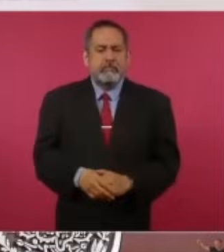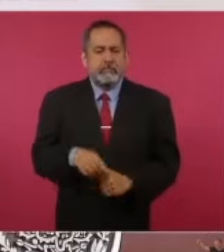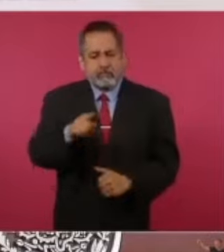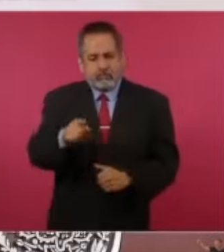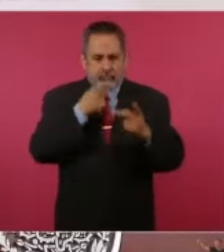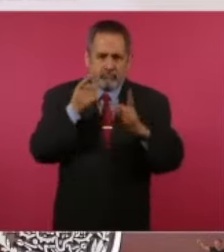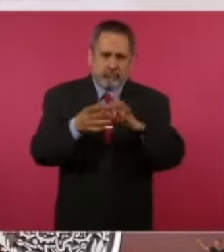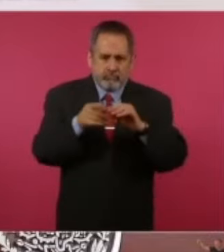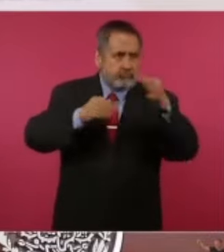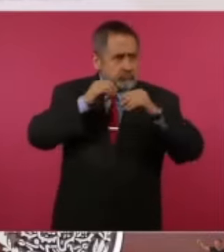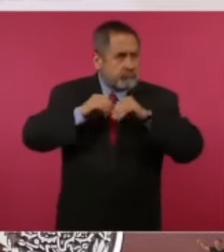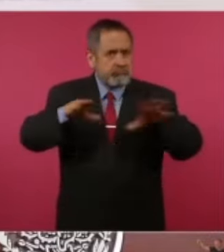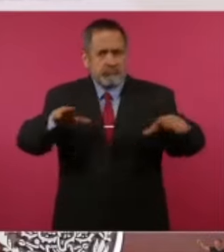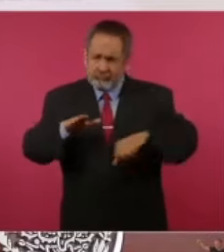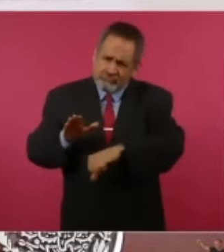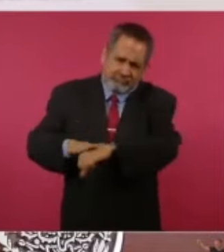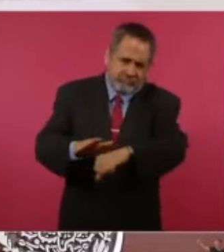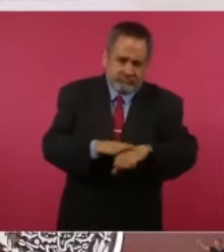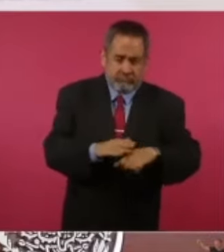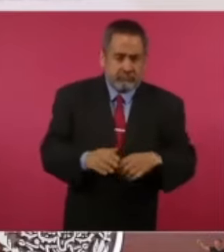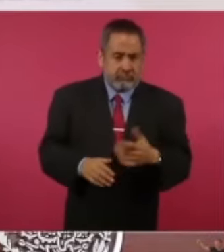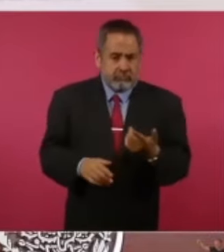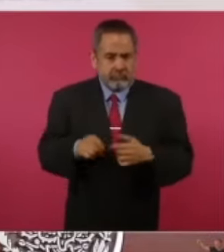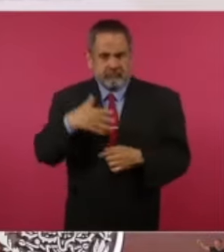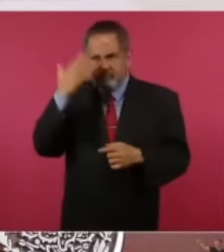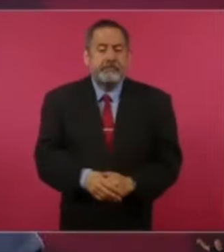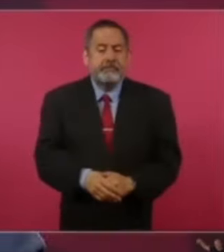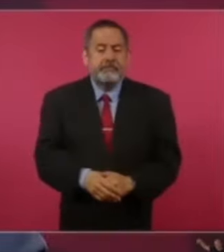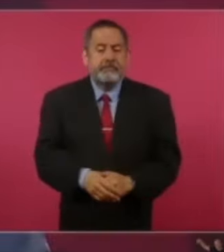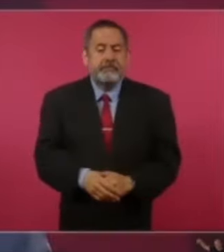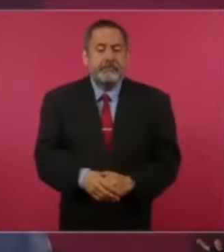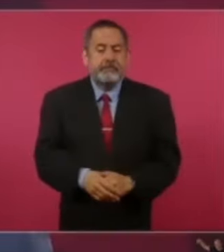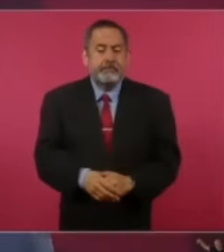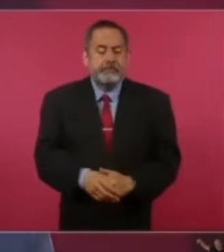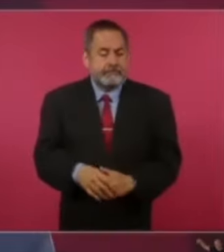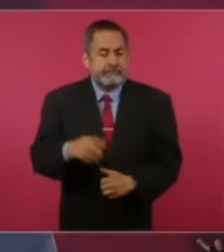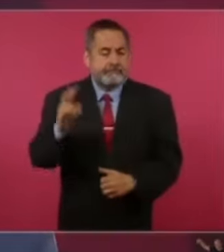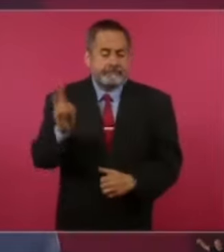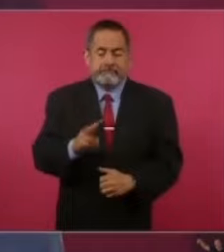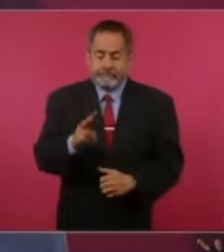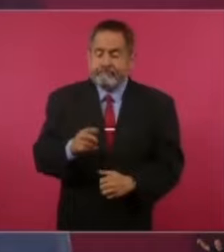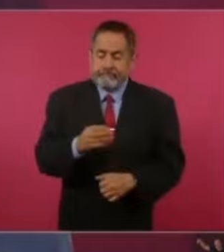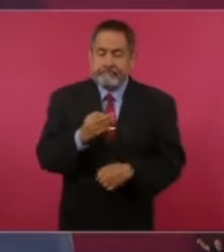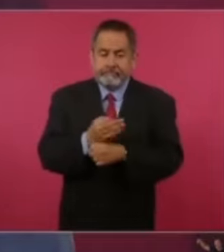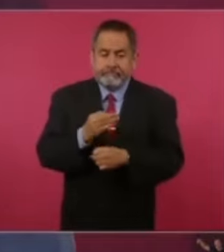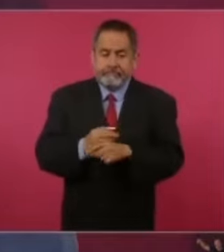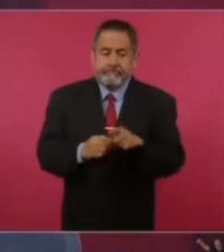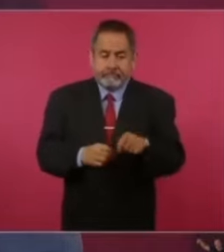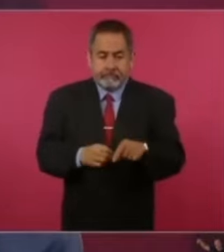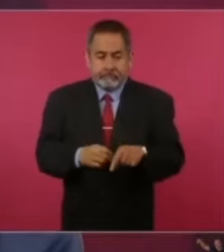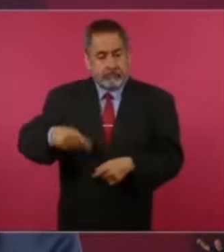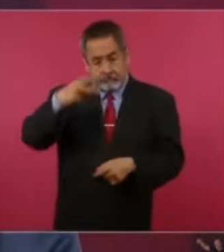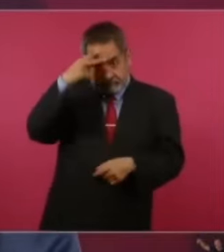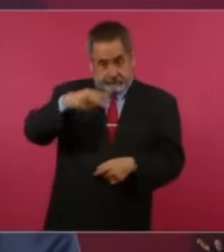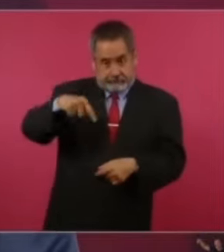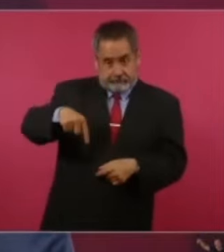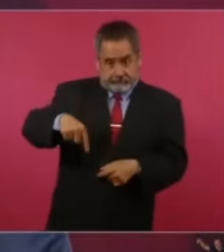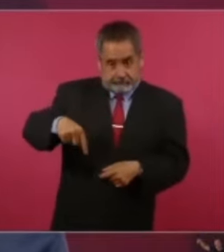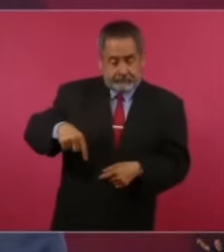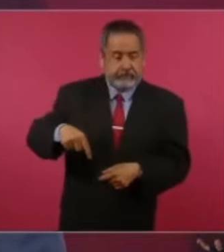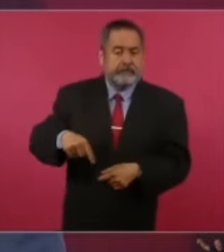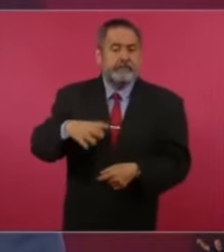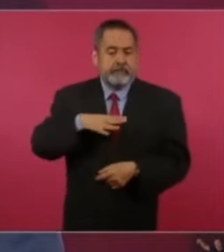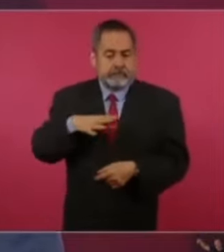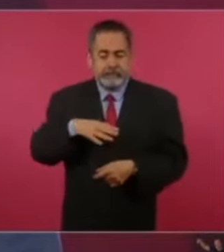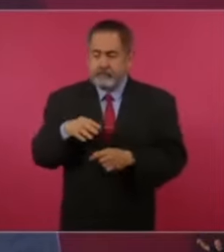quiénes son los suscriptores más fieles que se quedaron hasta el último. Así que no tengo nada más que decir, les agradezco por el apoyo que le dan al canal, no olviden dejar un muy buen me gusta, un comentario